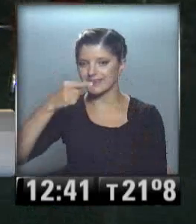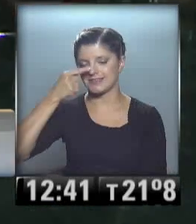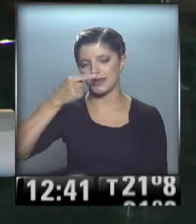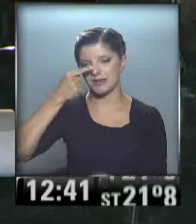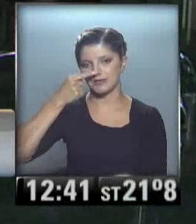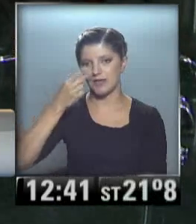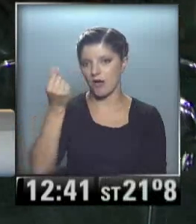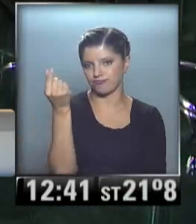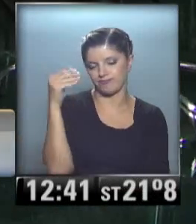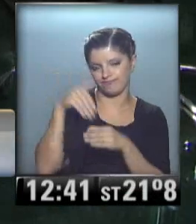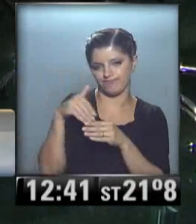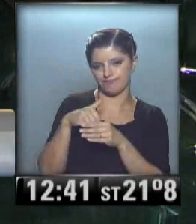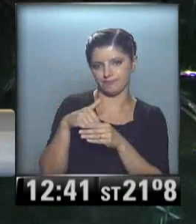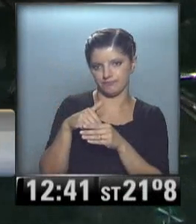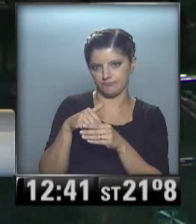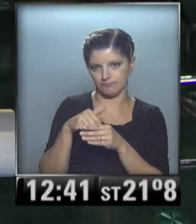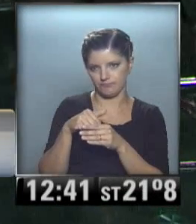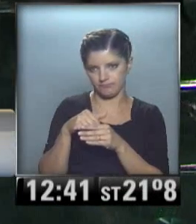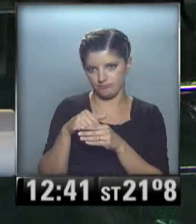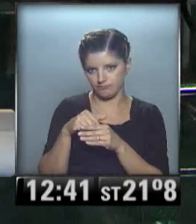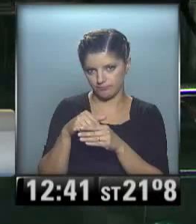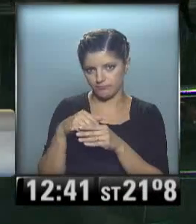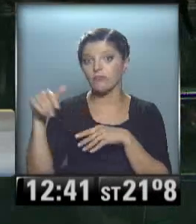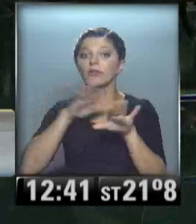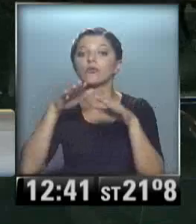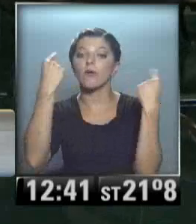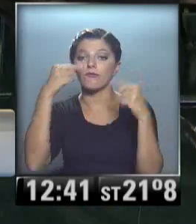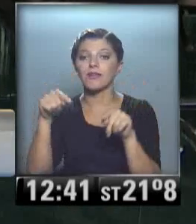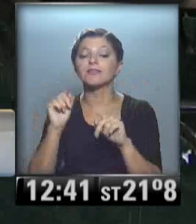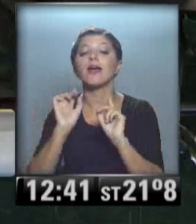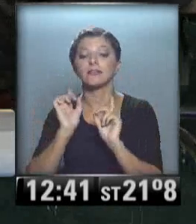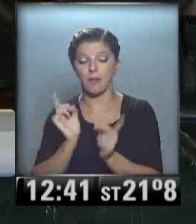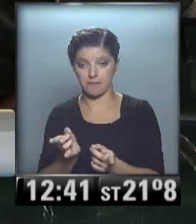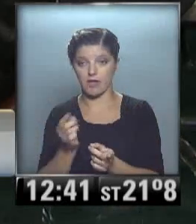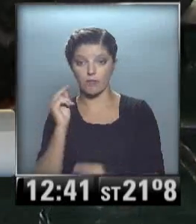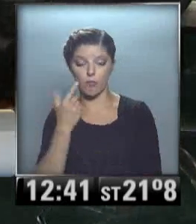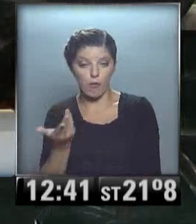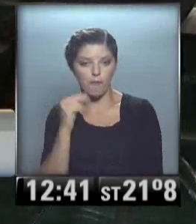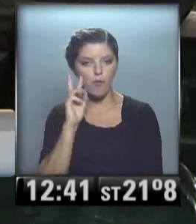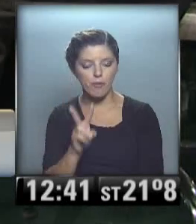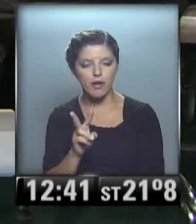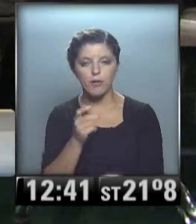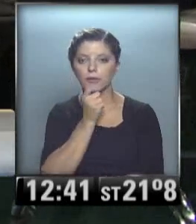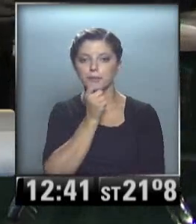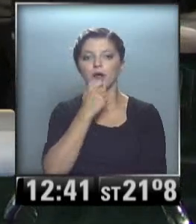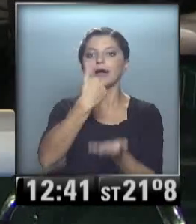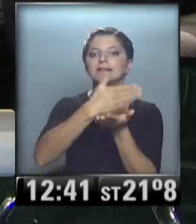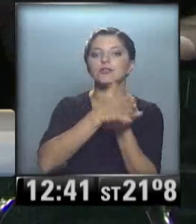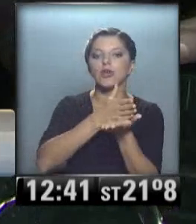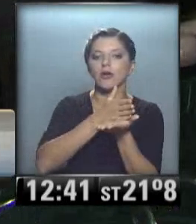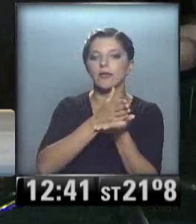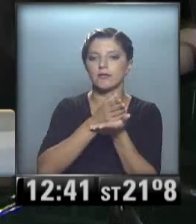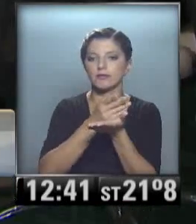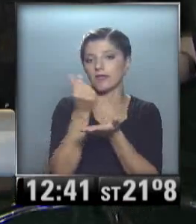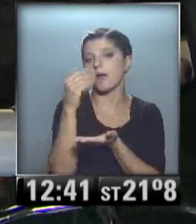de obtener renta financiera, inclusive en muchos casos lo estamos viendo a costa de los sectores del capital